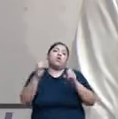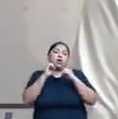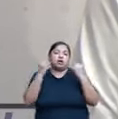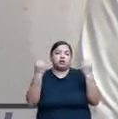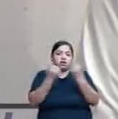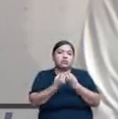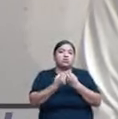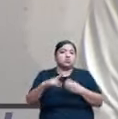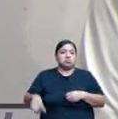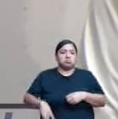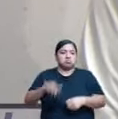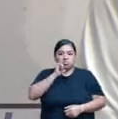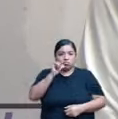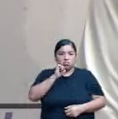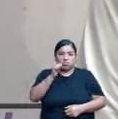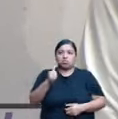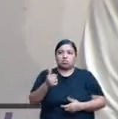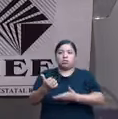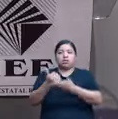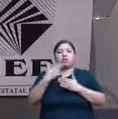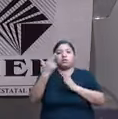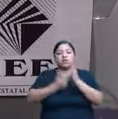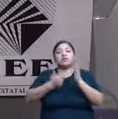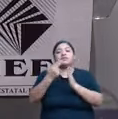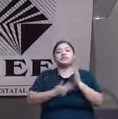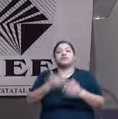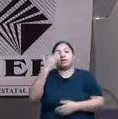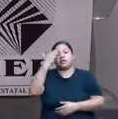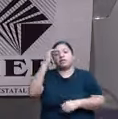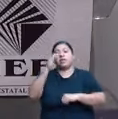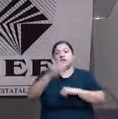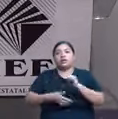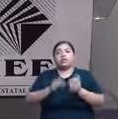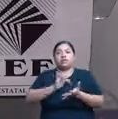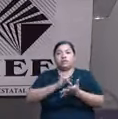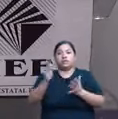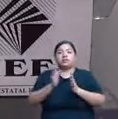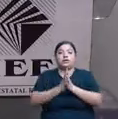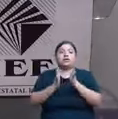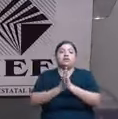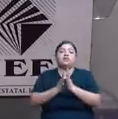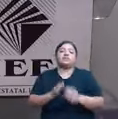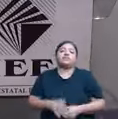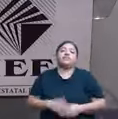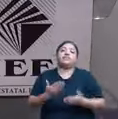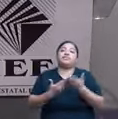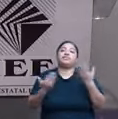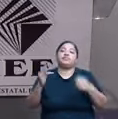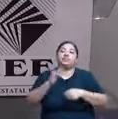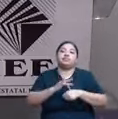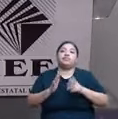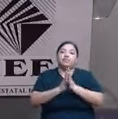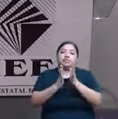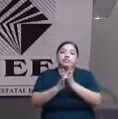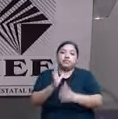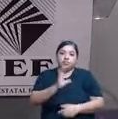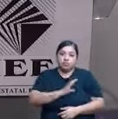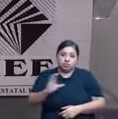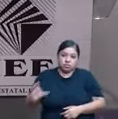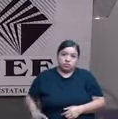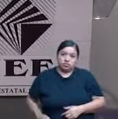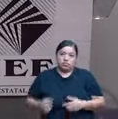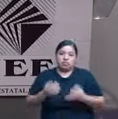la impartición de talleres de electrónica educación. Muchas gracias por su intervención, candidato. Ahora corresponde de la participación